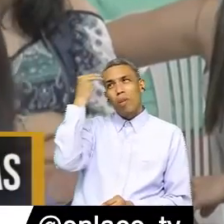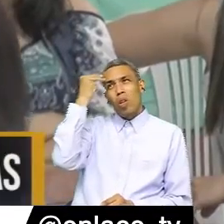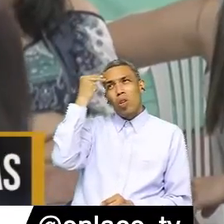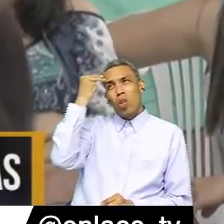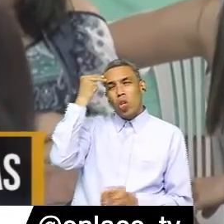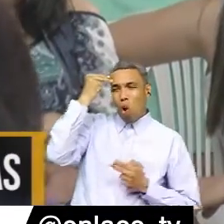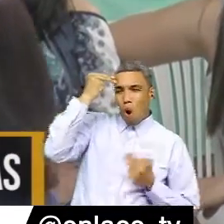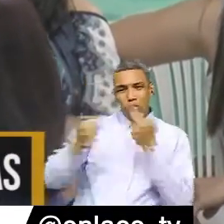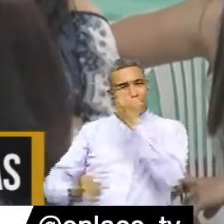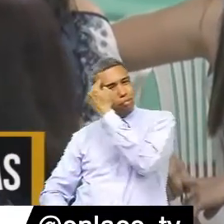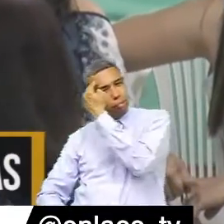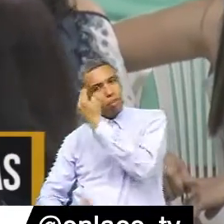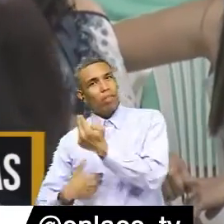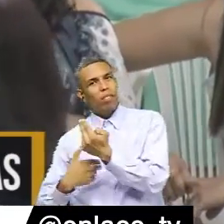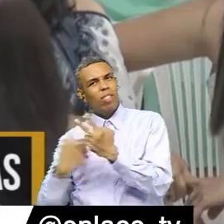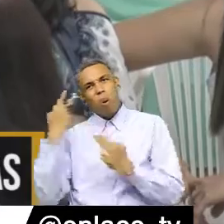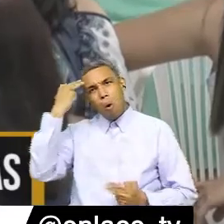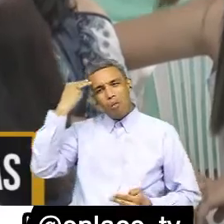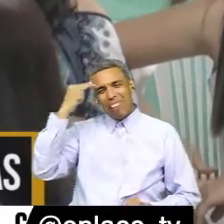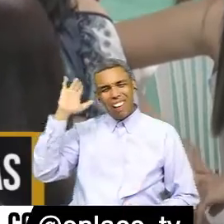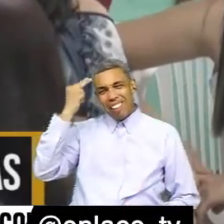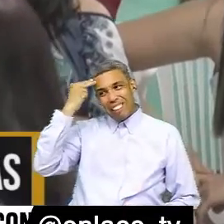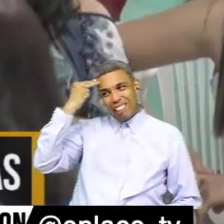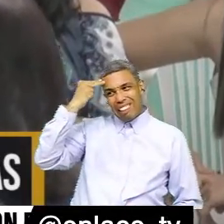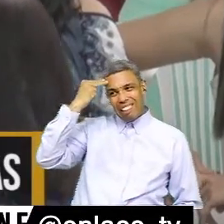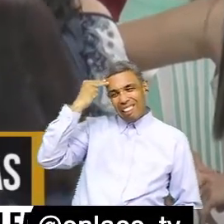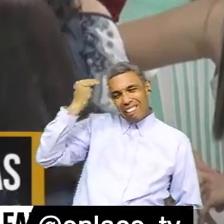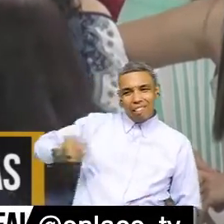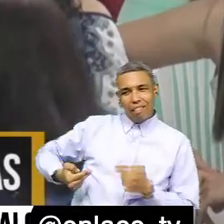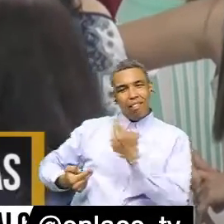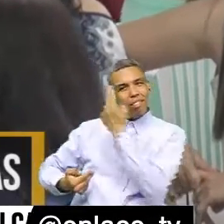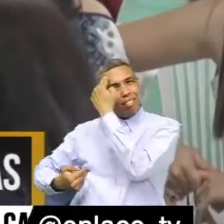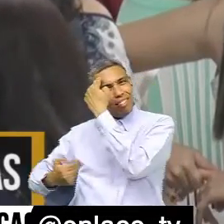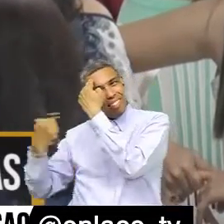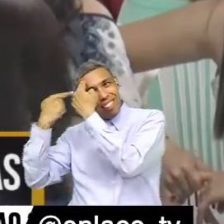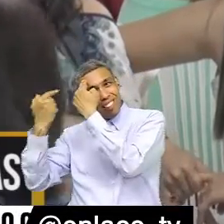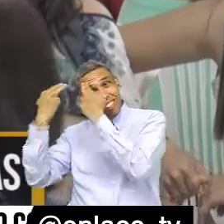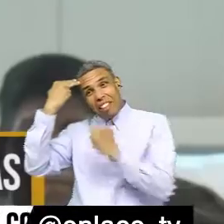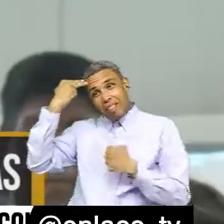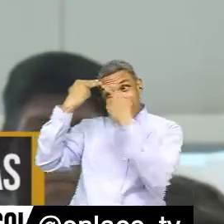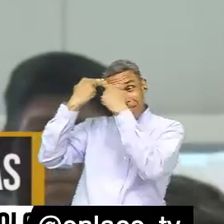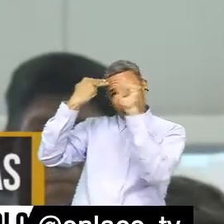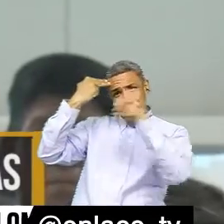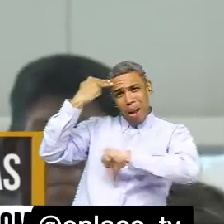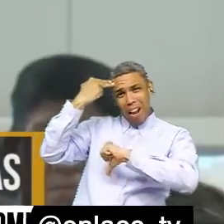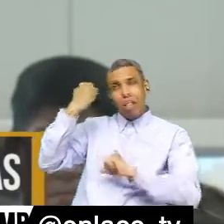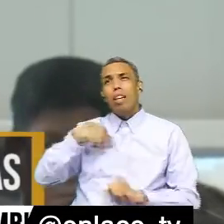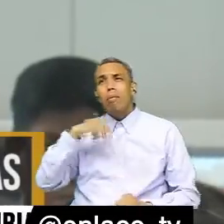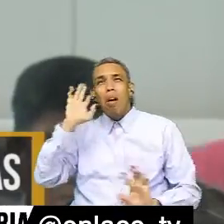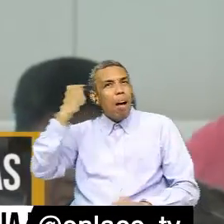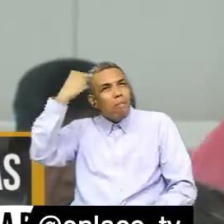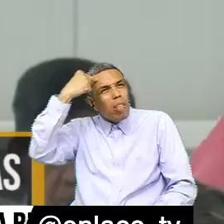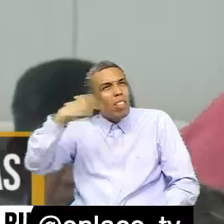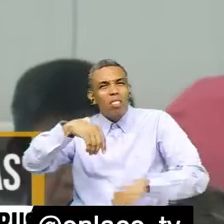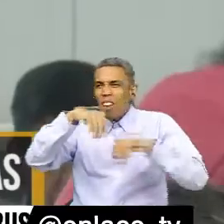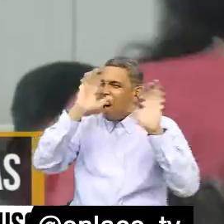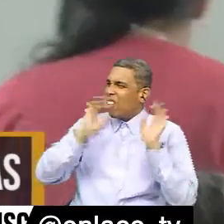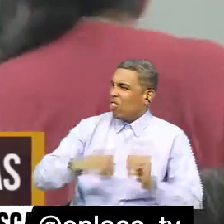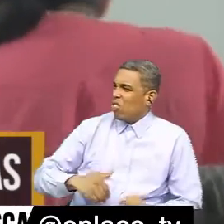han perdido algunos la misión el por qué vinieron porque escogieron esta hermosa profesión de ser educadores sólo que estamos haciendo una